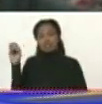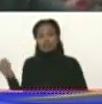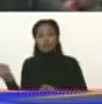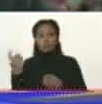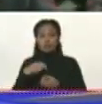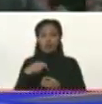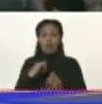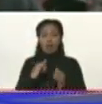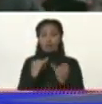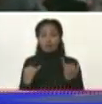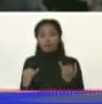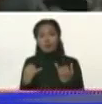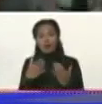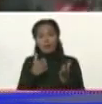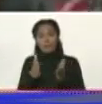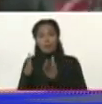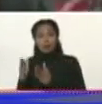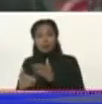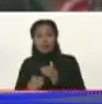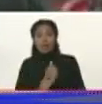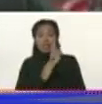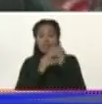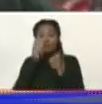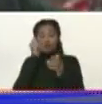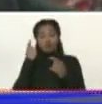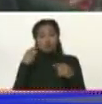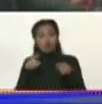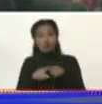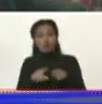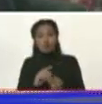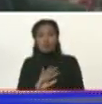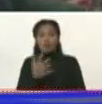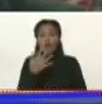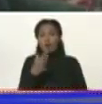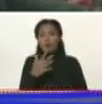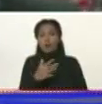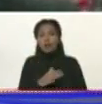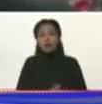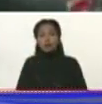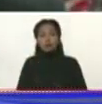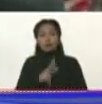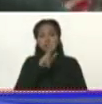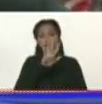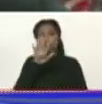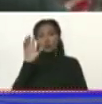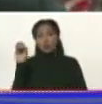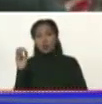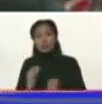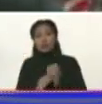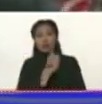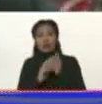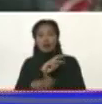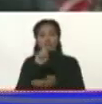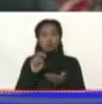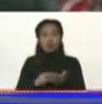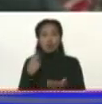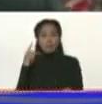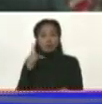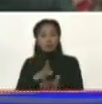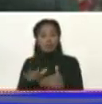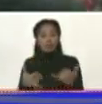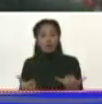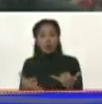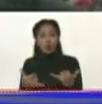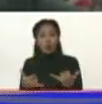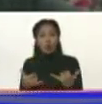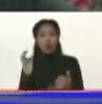en la asamblea, pero aparte de eso hubo muchos líderes y lideresas, así que fueron casi 350 delegados nacionales que tuvieron presencia